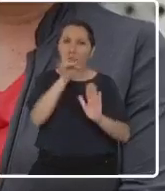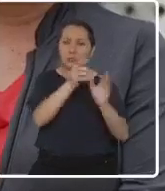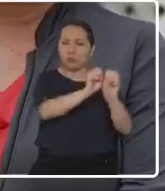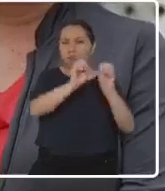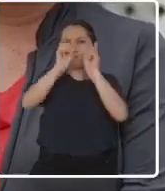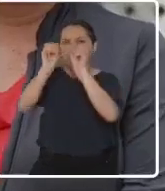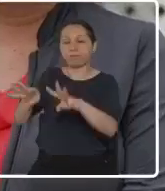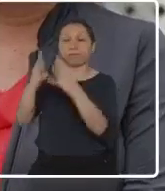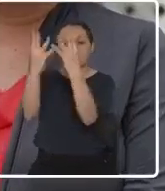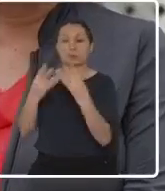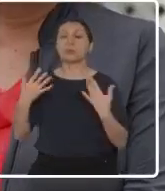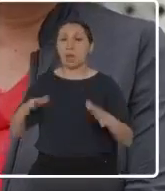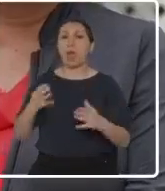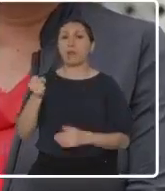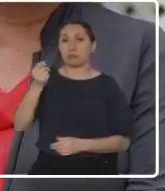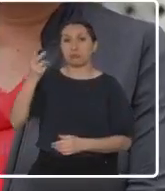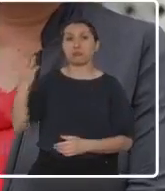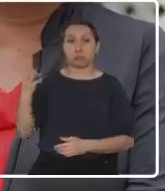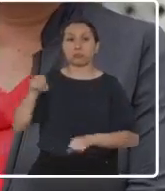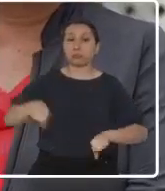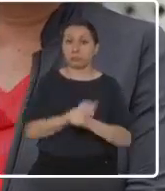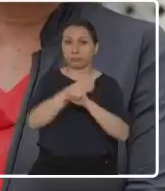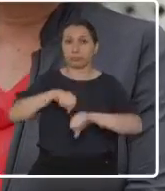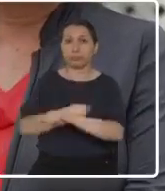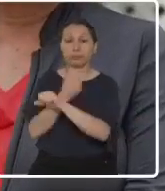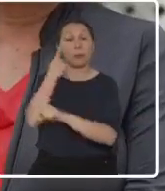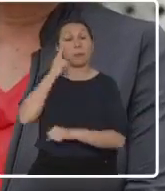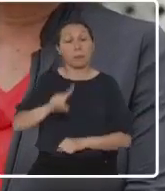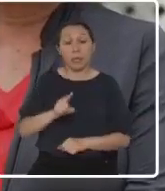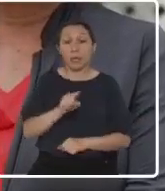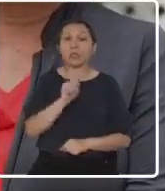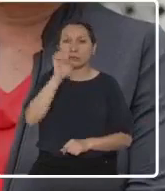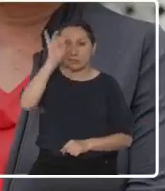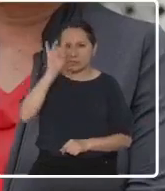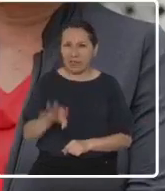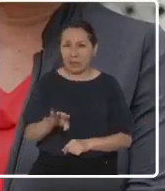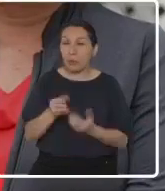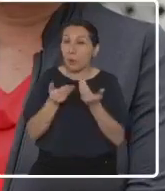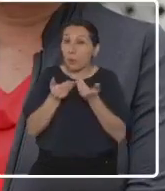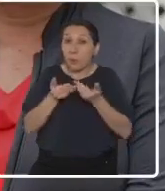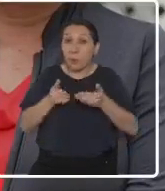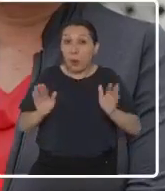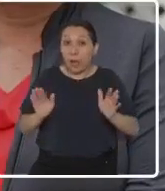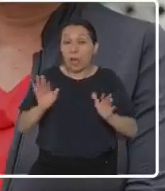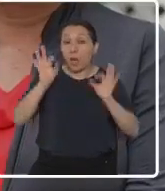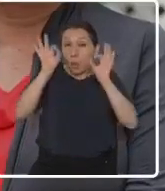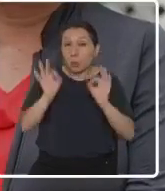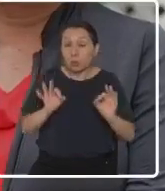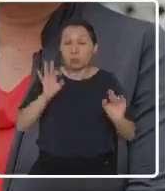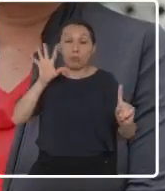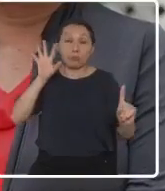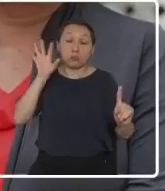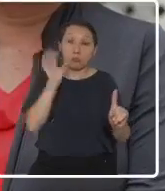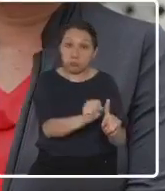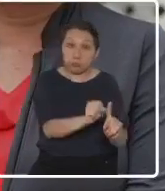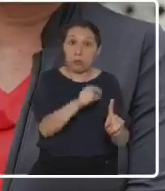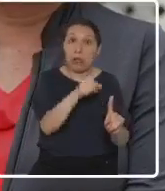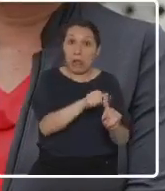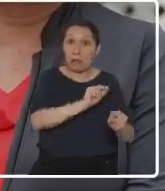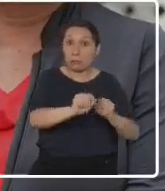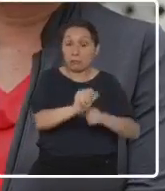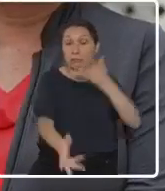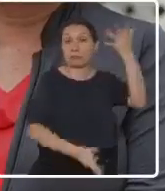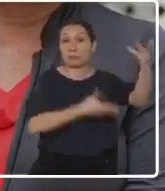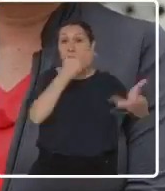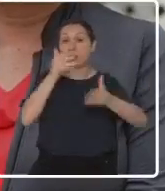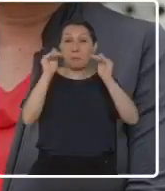meter tras las rejas. Ya hay varios detenidos. Pero que sepan, cualquiera que se encuentre prendiendo un foco y